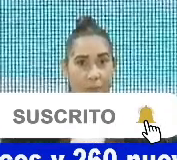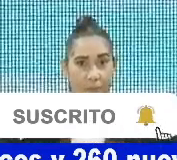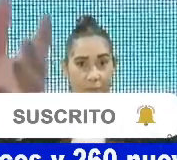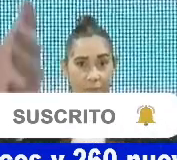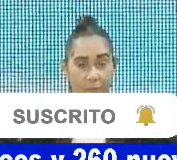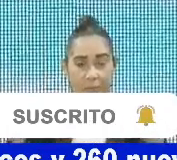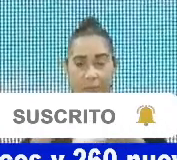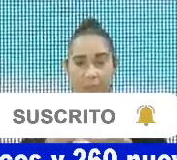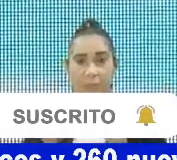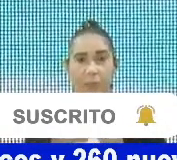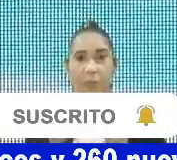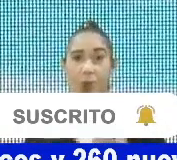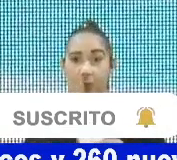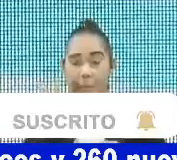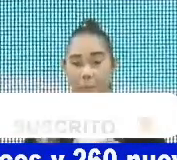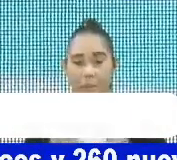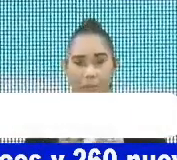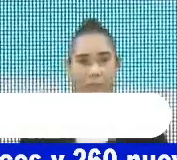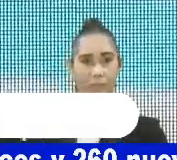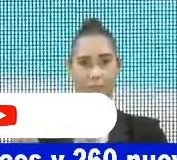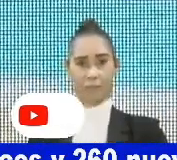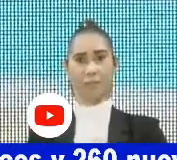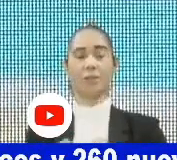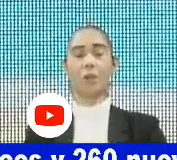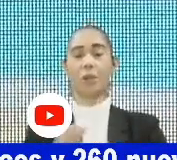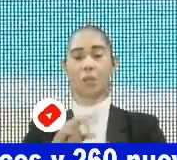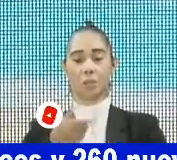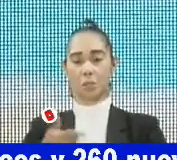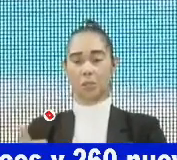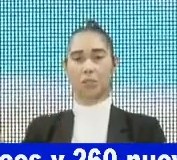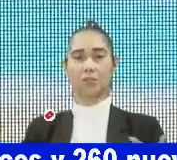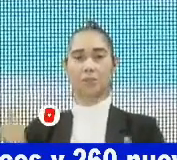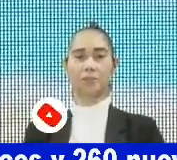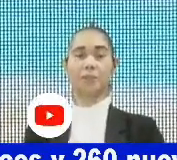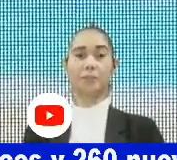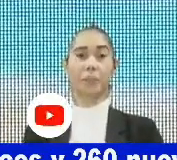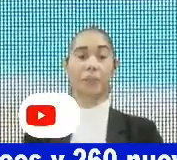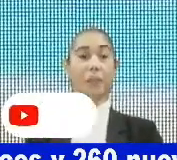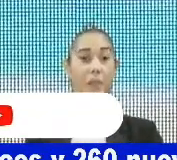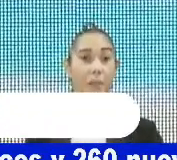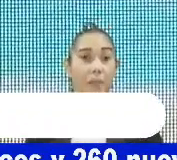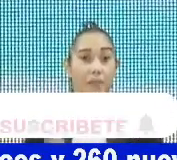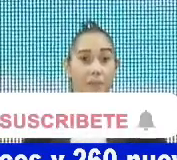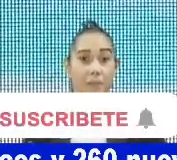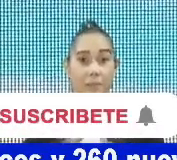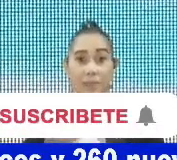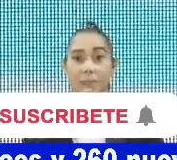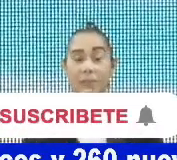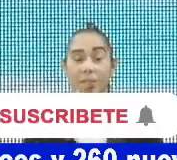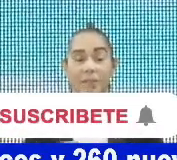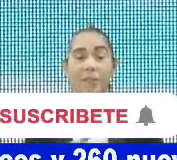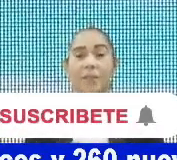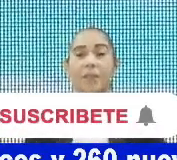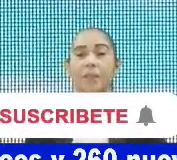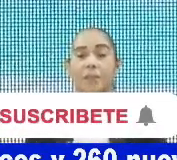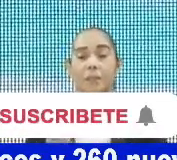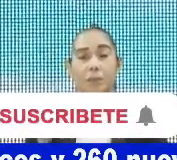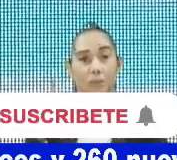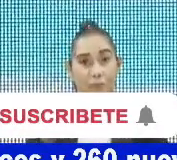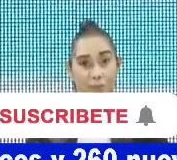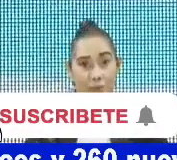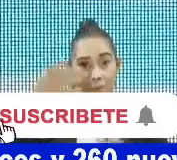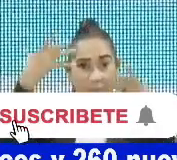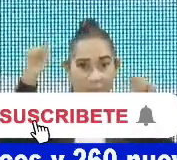deportivos, centros de madres, fundaciones, entre otros. Y déjenme decirle que no solamente el